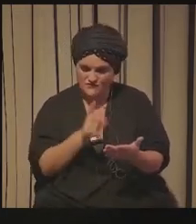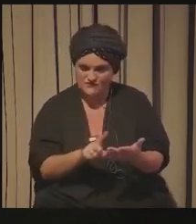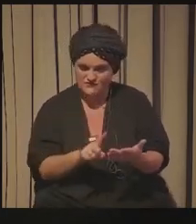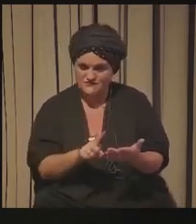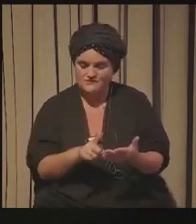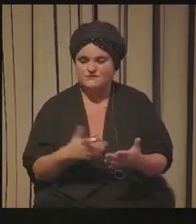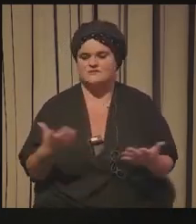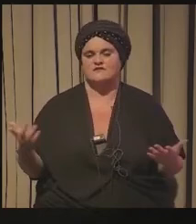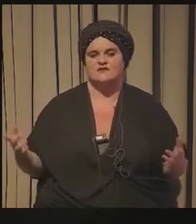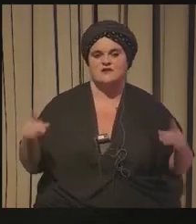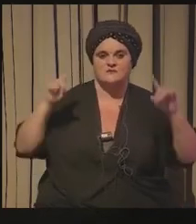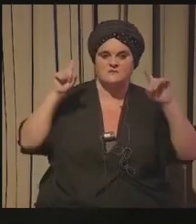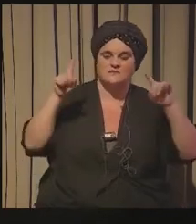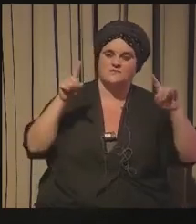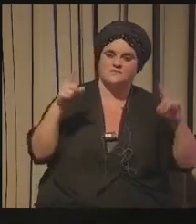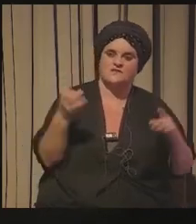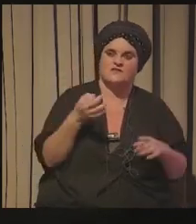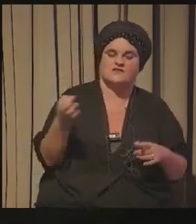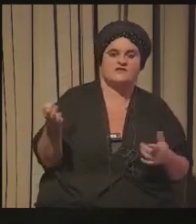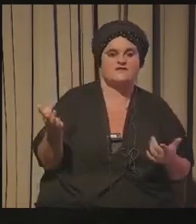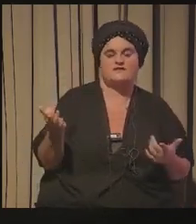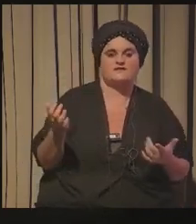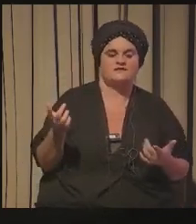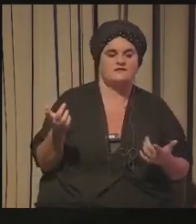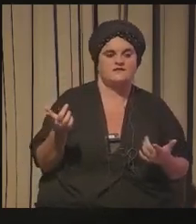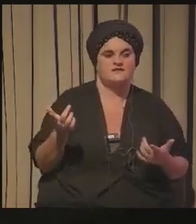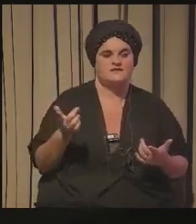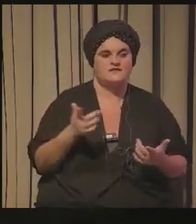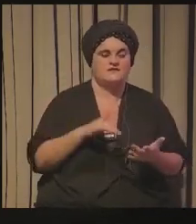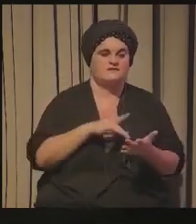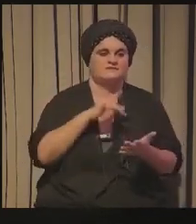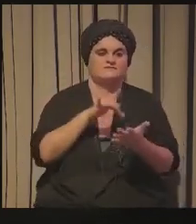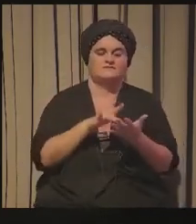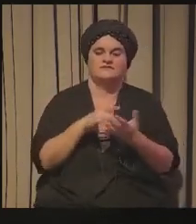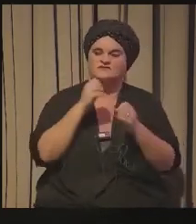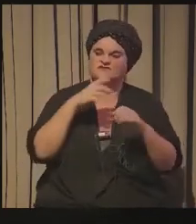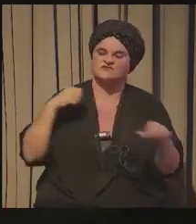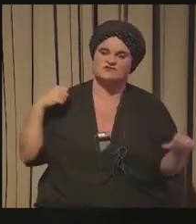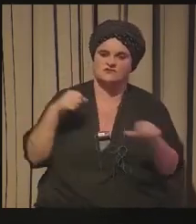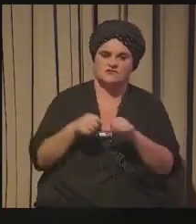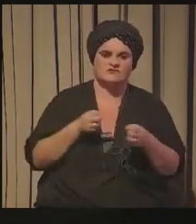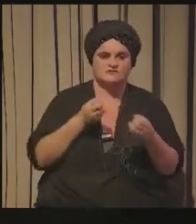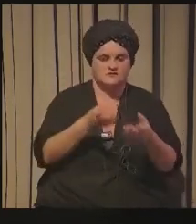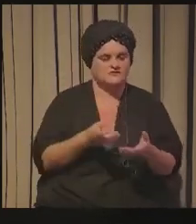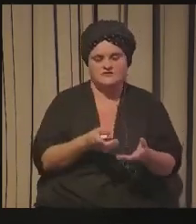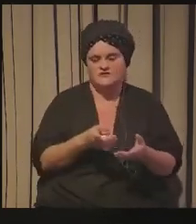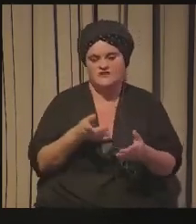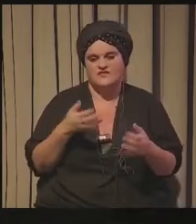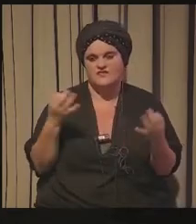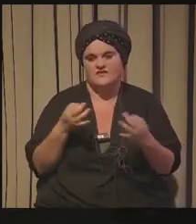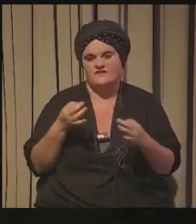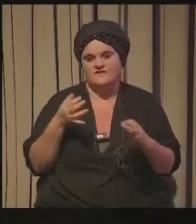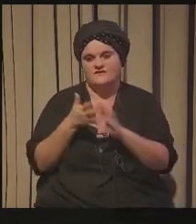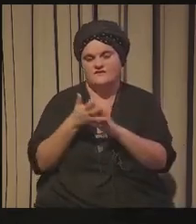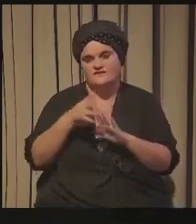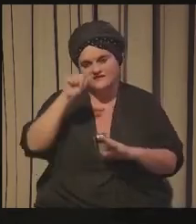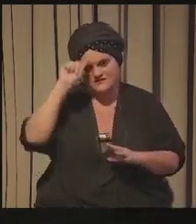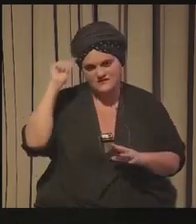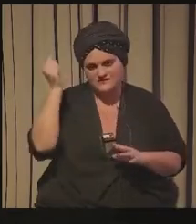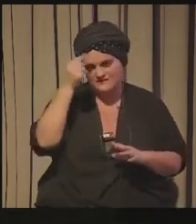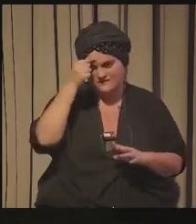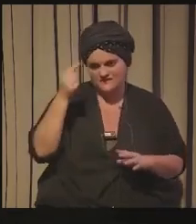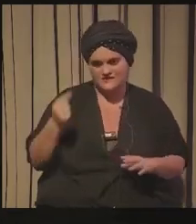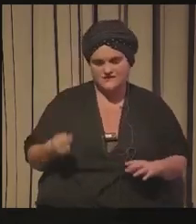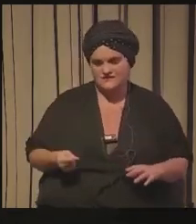por tanto, tienen que dejar de enseñar hechos y tienen que tienen que enseñar destrezas. Y hay profesores que lo saben